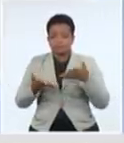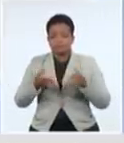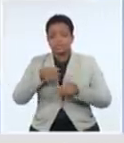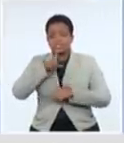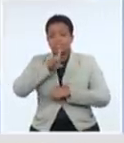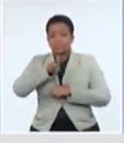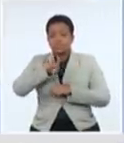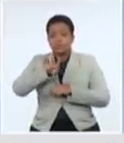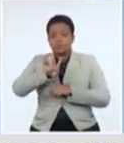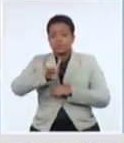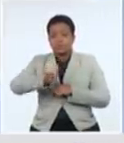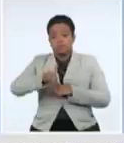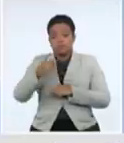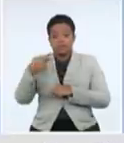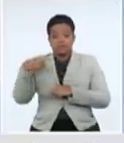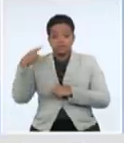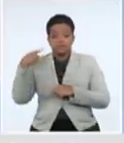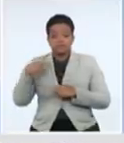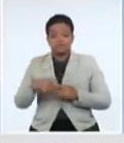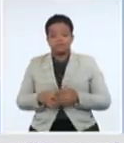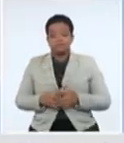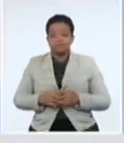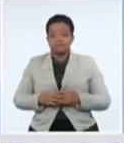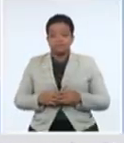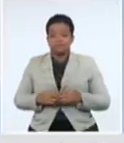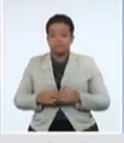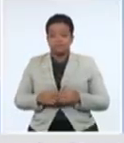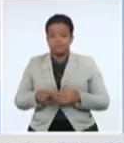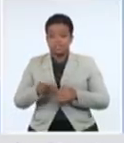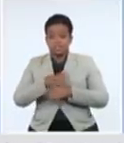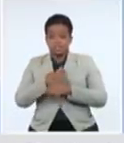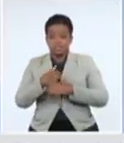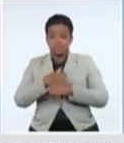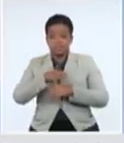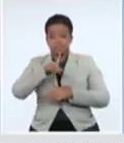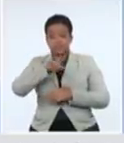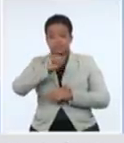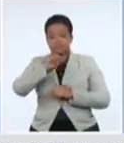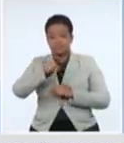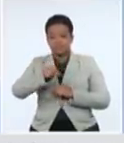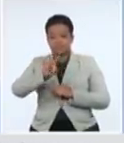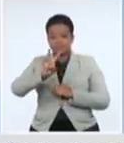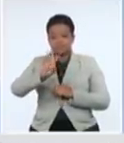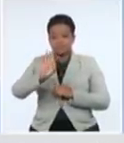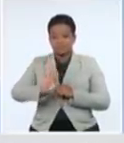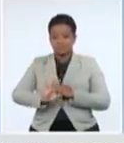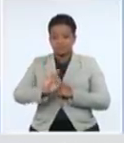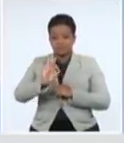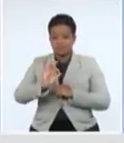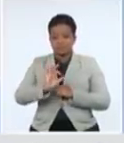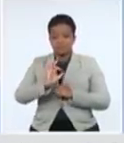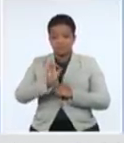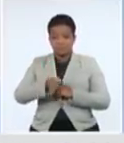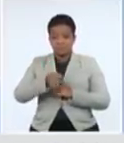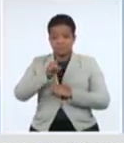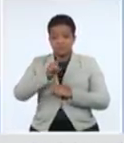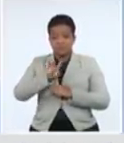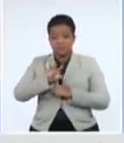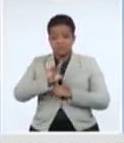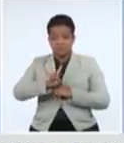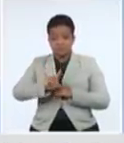149 en el día de ayer, que representa el 16,3%. De estos